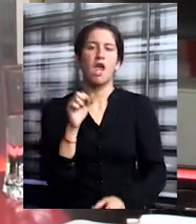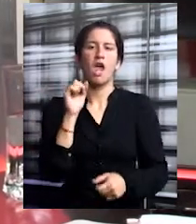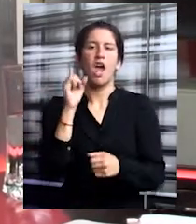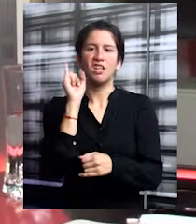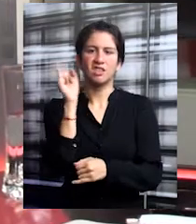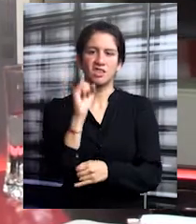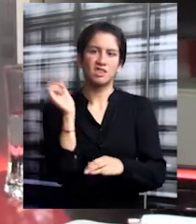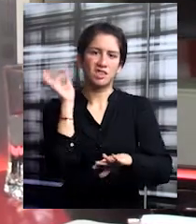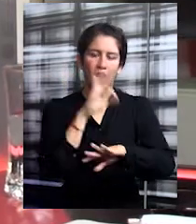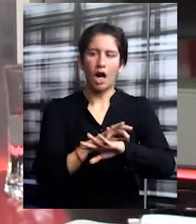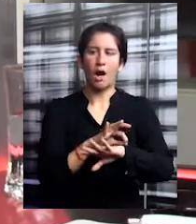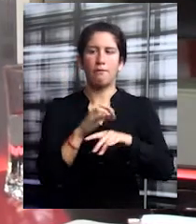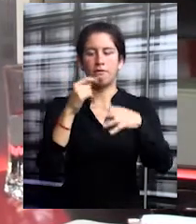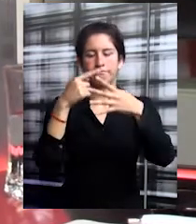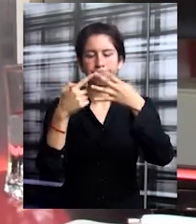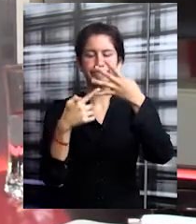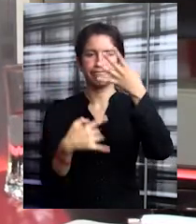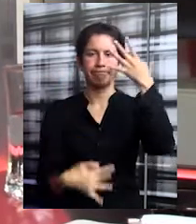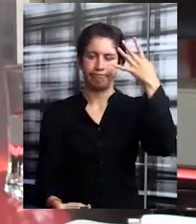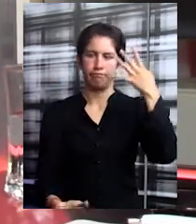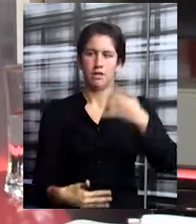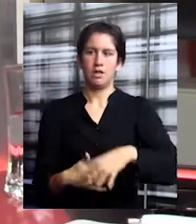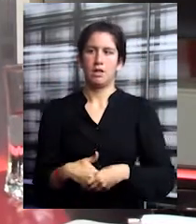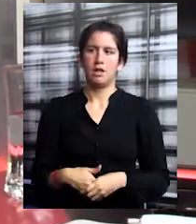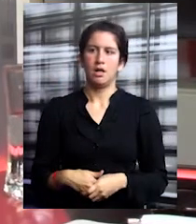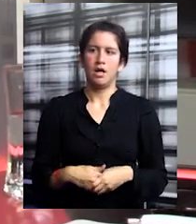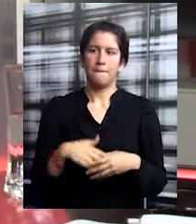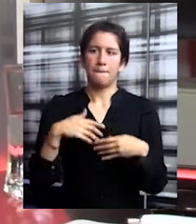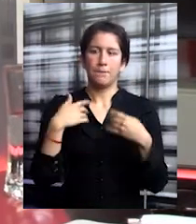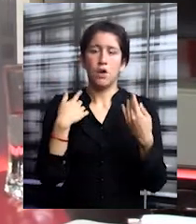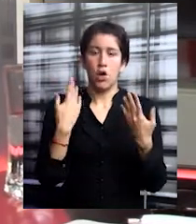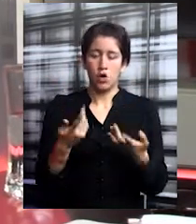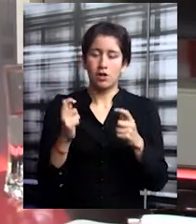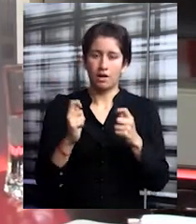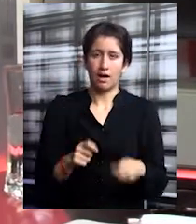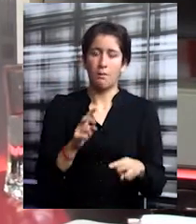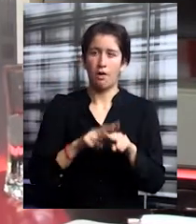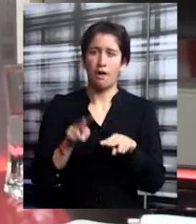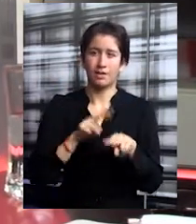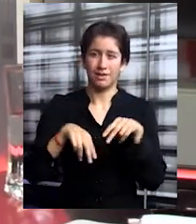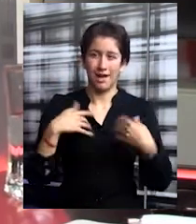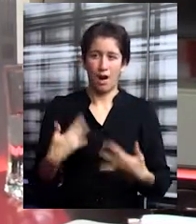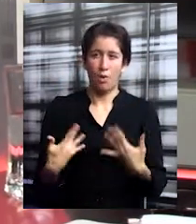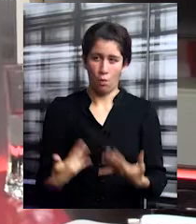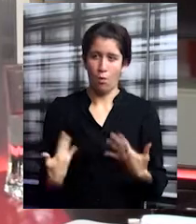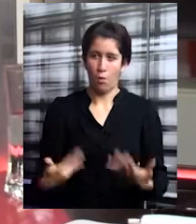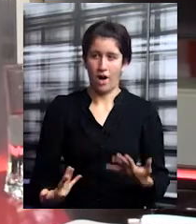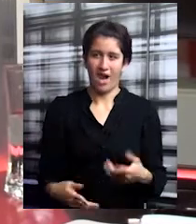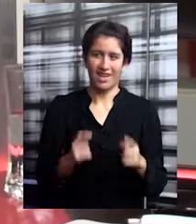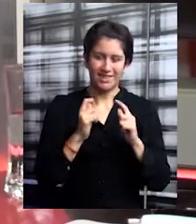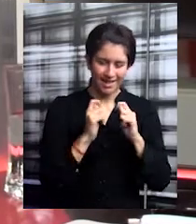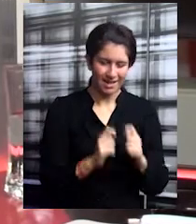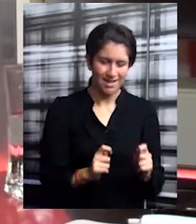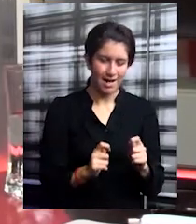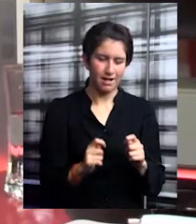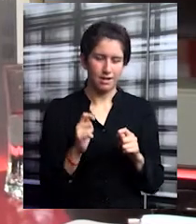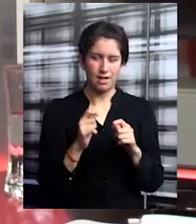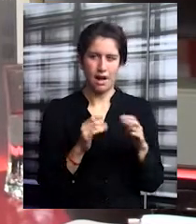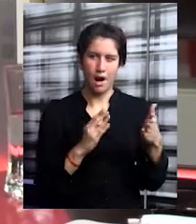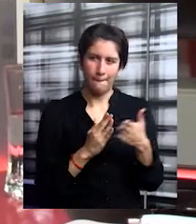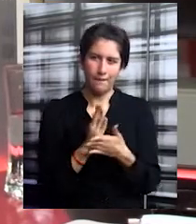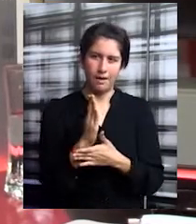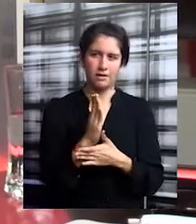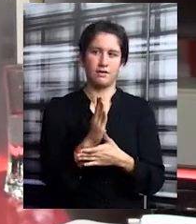cosas. Entonces, lo que estamos tratando de hacer ahora es tratar de, a partir de una consulta que todos sabemos que no es vinculante